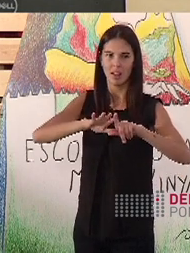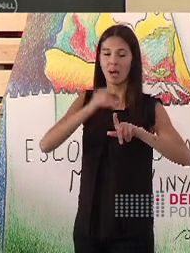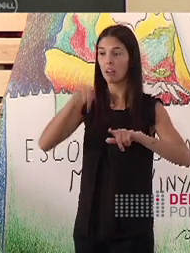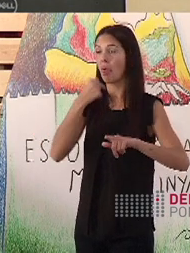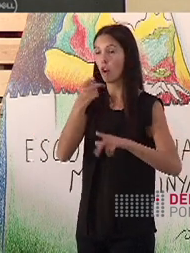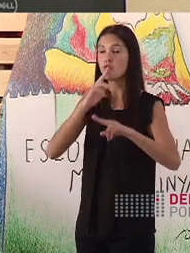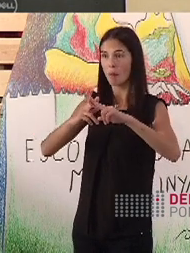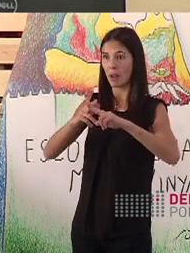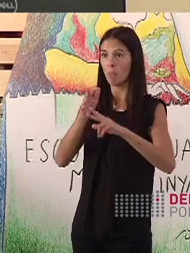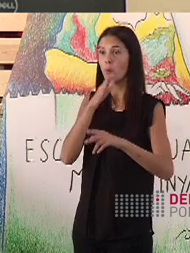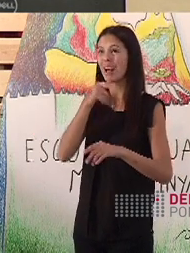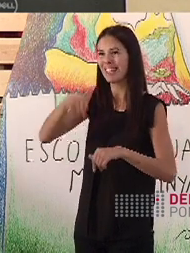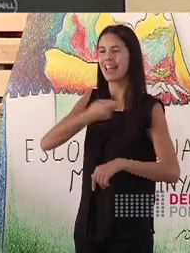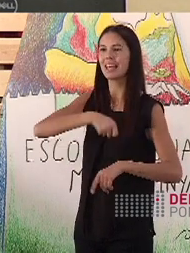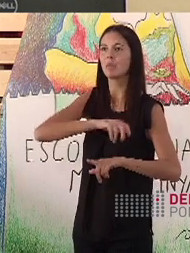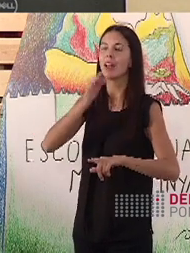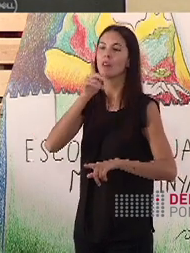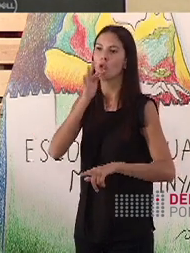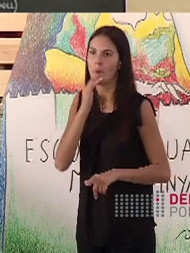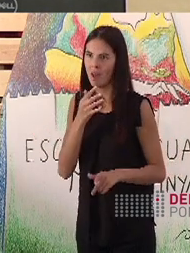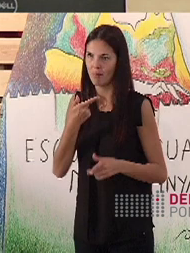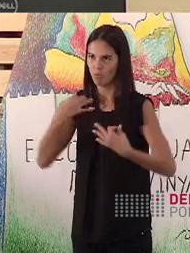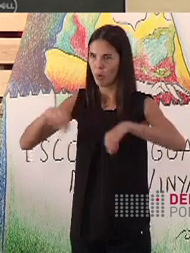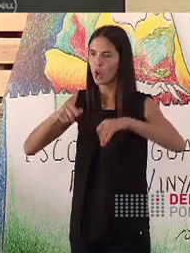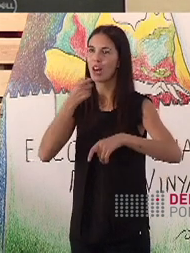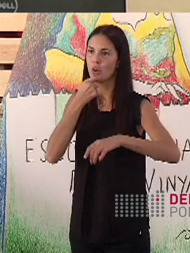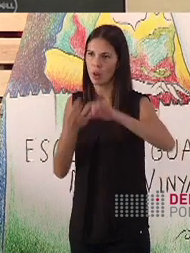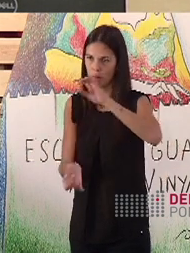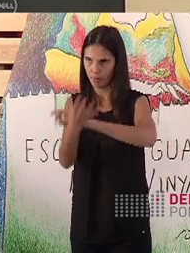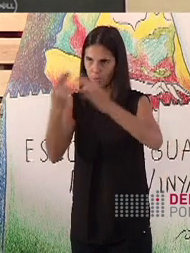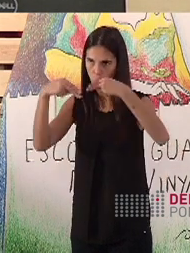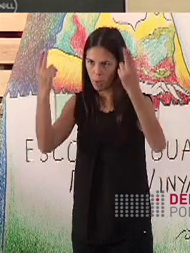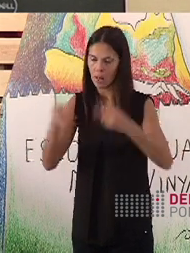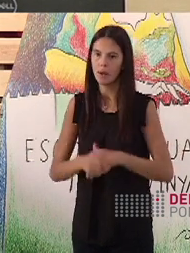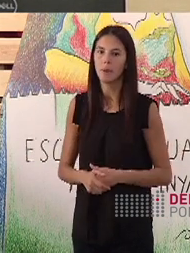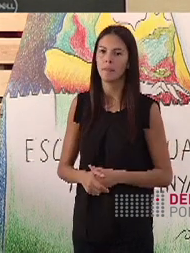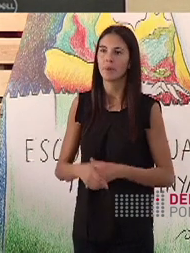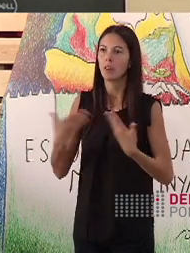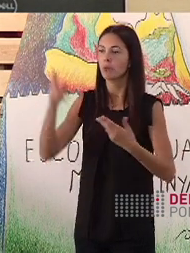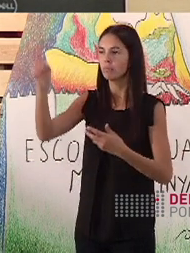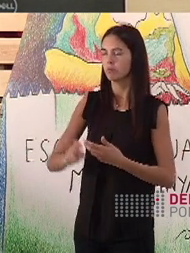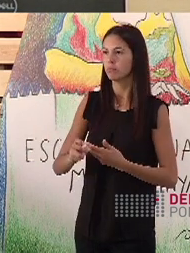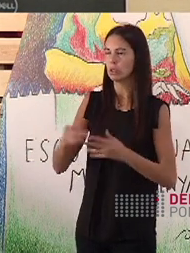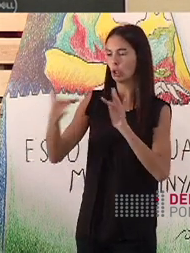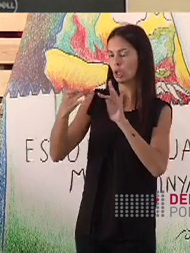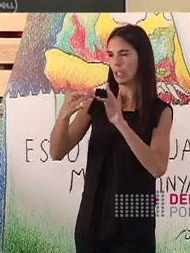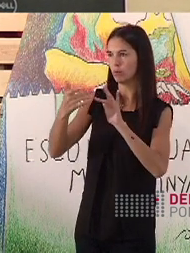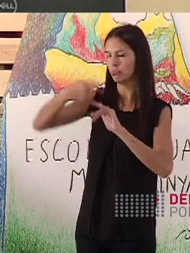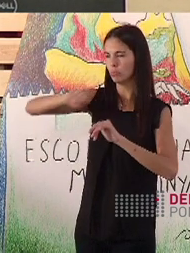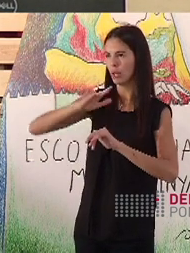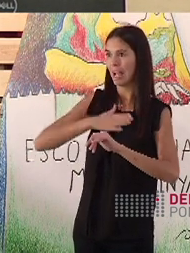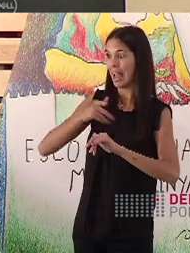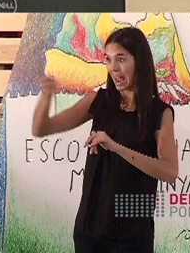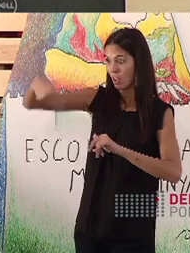ha salido. Solo está en el Reino Unido disponible. Vinieron a hacer una investigación sobre la pornografía en España y contactaron con nosotras y nos